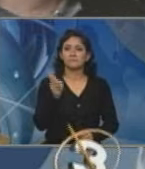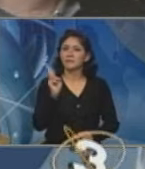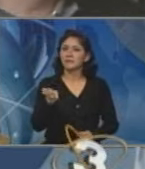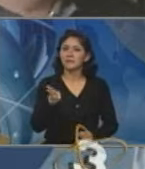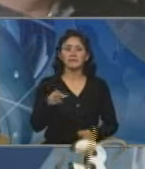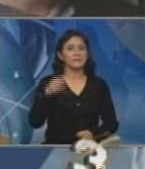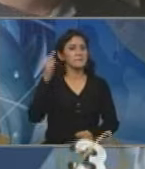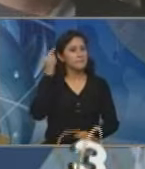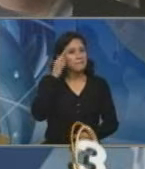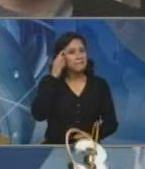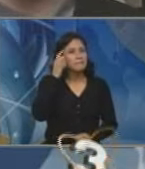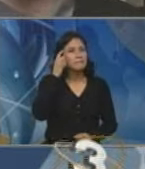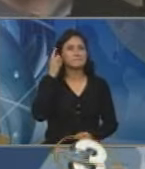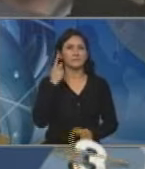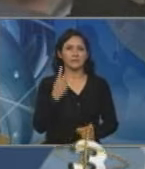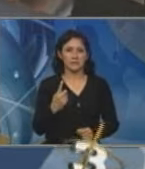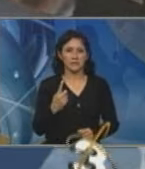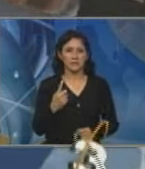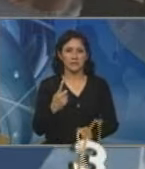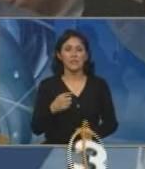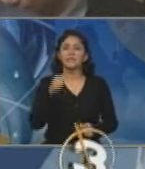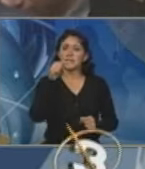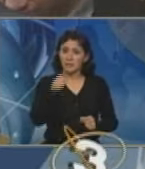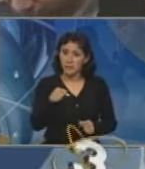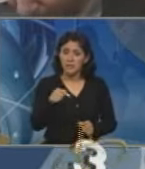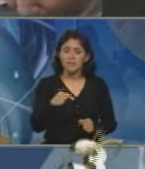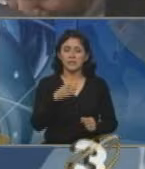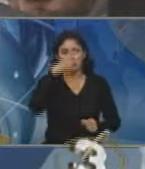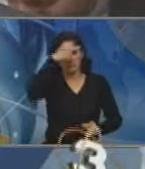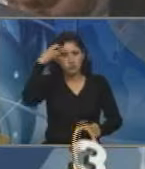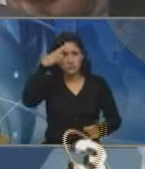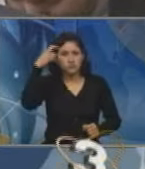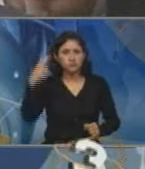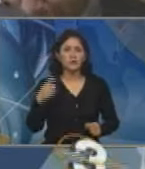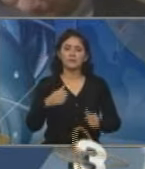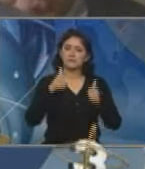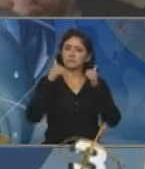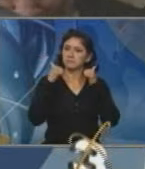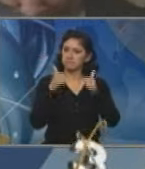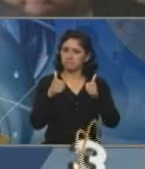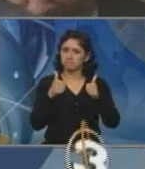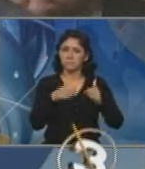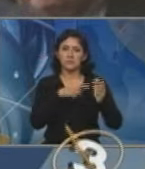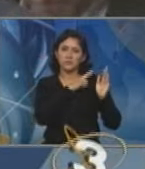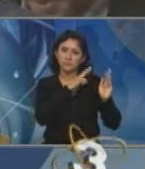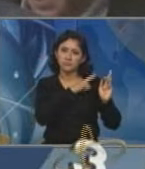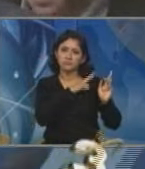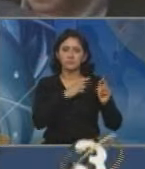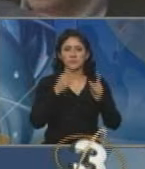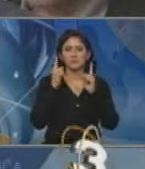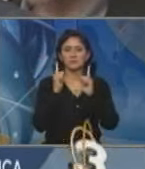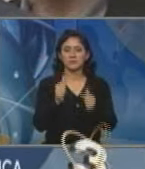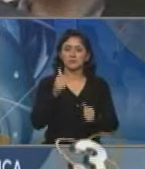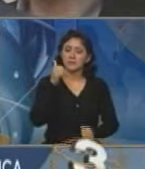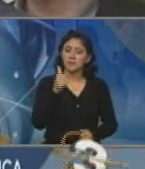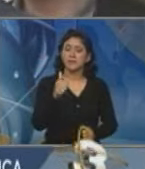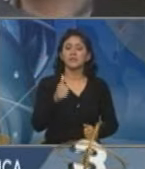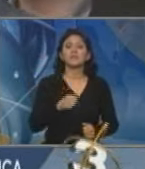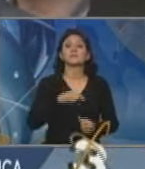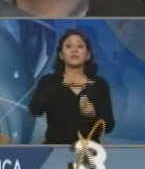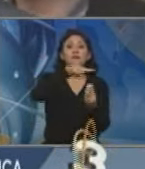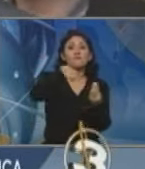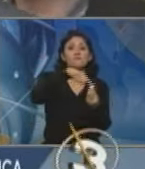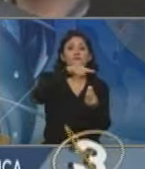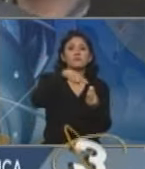llevar nada después de la tumba y que lo único que se pueden llevar para toda la vida y para toda su familia es